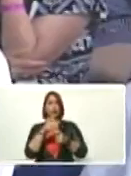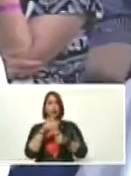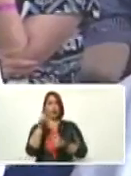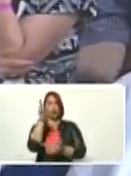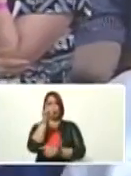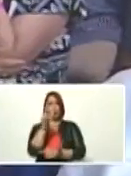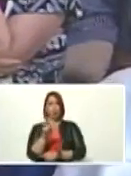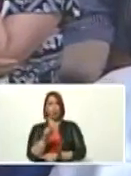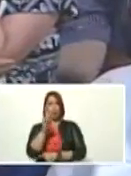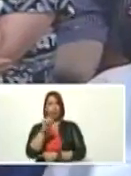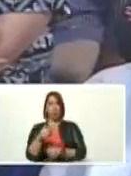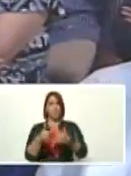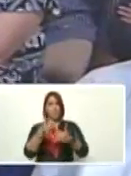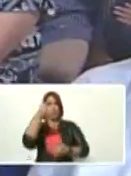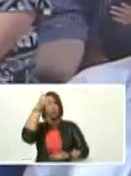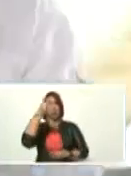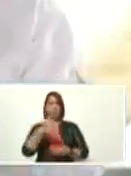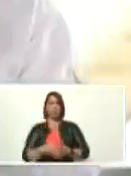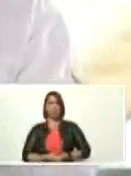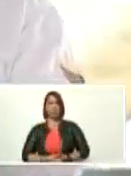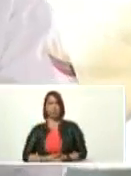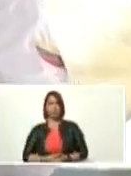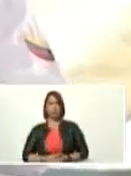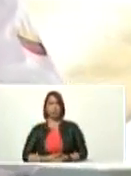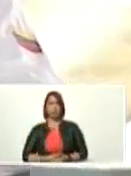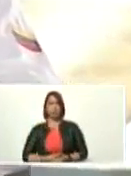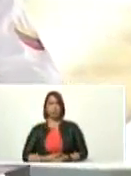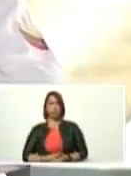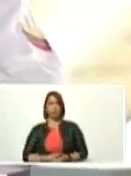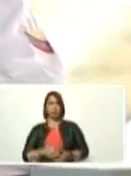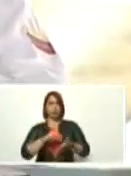las paredes de lo que iba a ser.